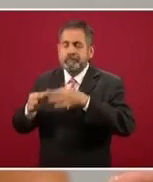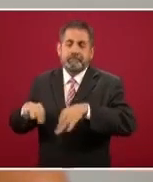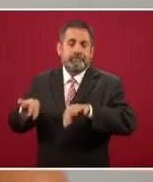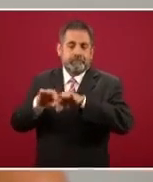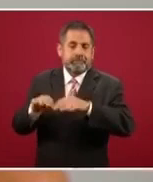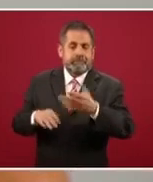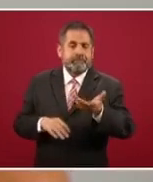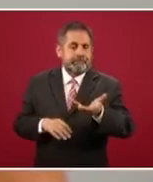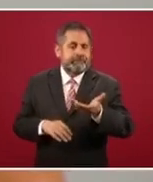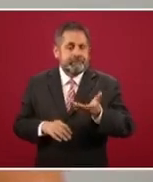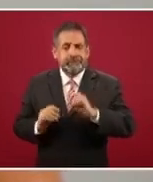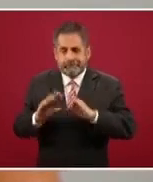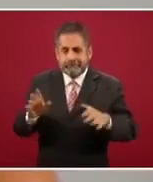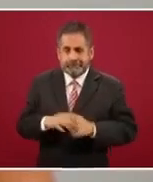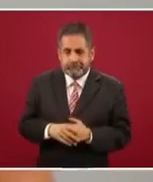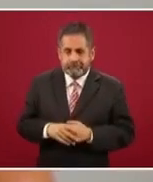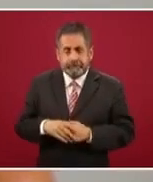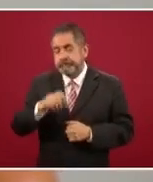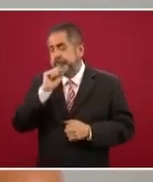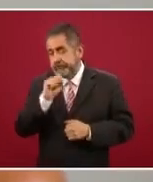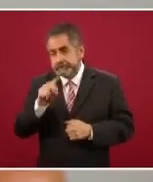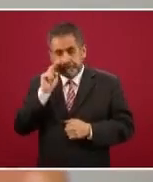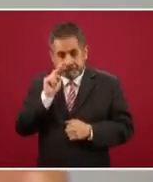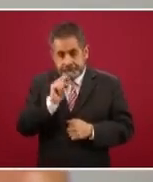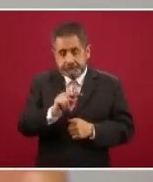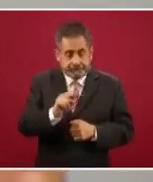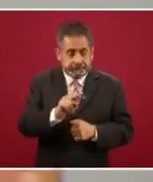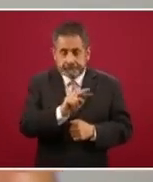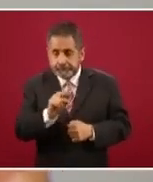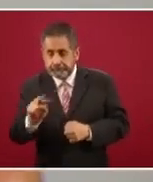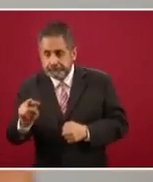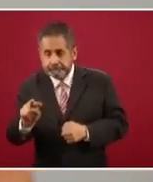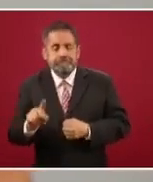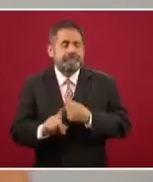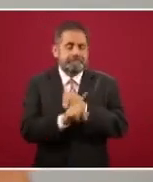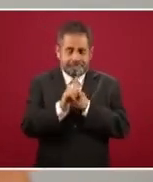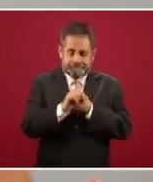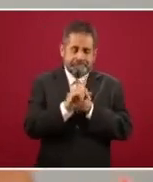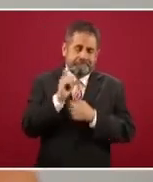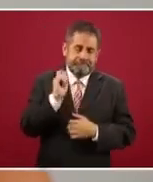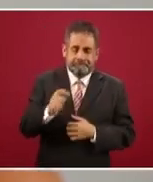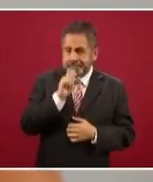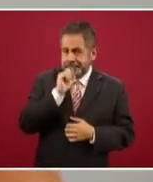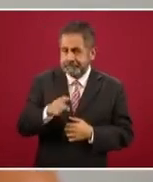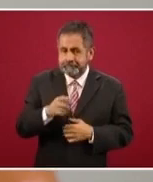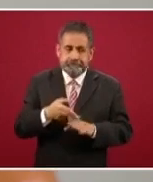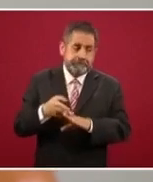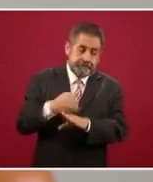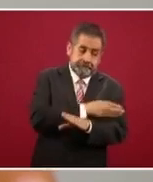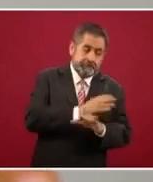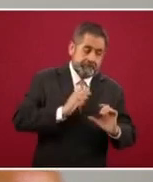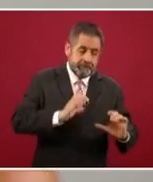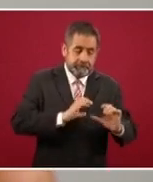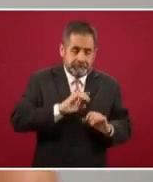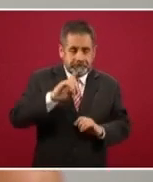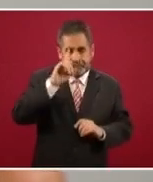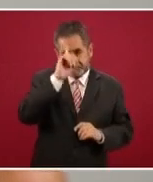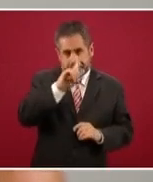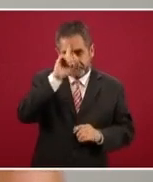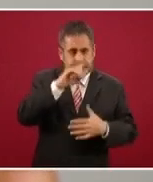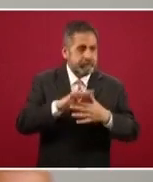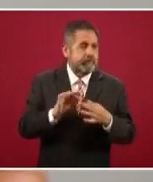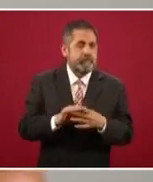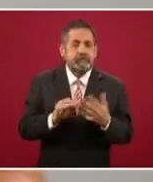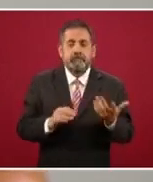Esto, no hay duda, se asoma también en la salud, los problemas también preventivos de la salud